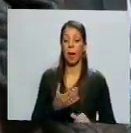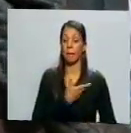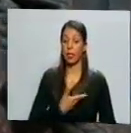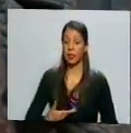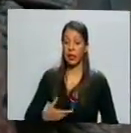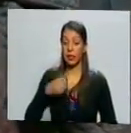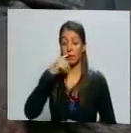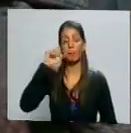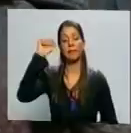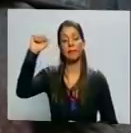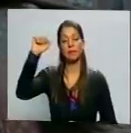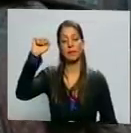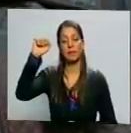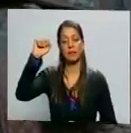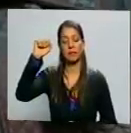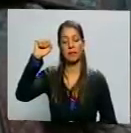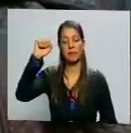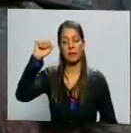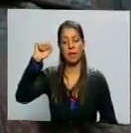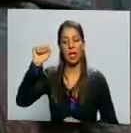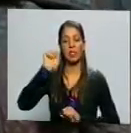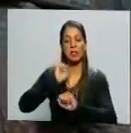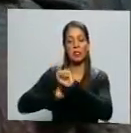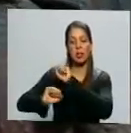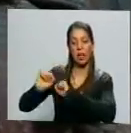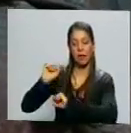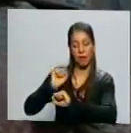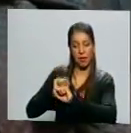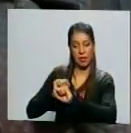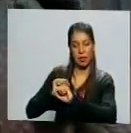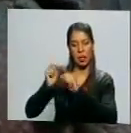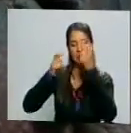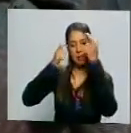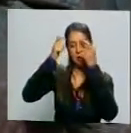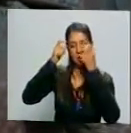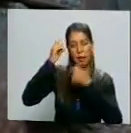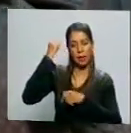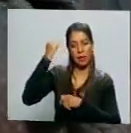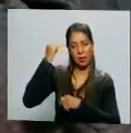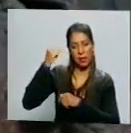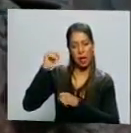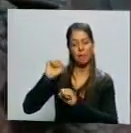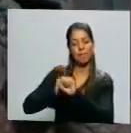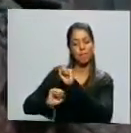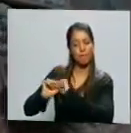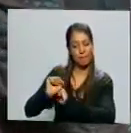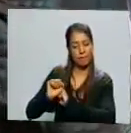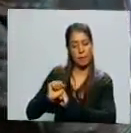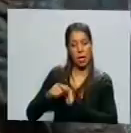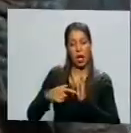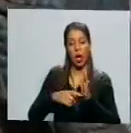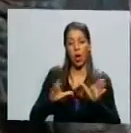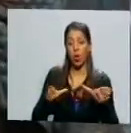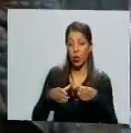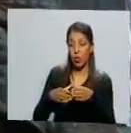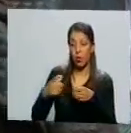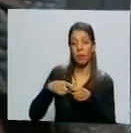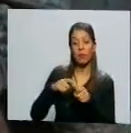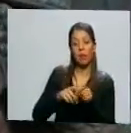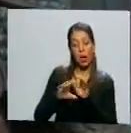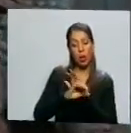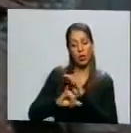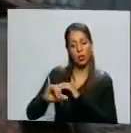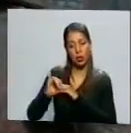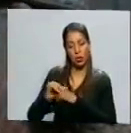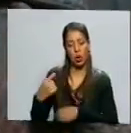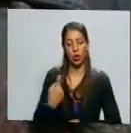presidente Nicolás Maduro, y en la defensa del legado de nuestro comandante Hugo Chávez, con este bloque constituyente que estará